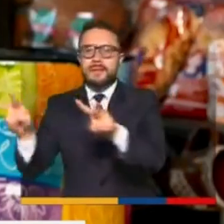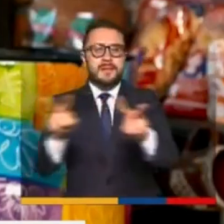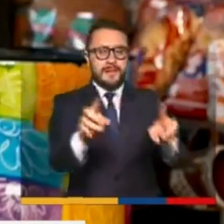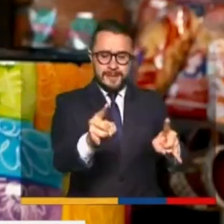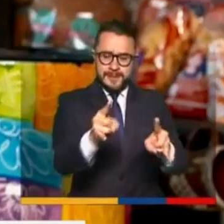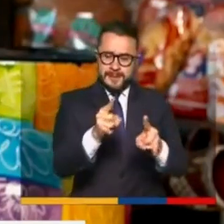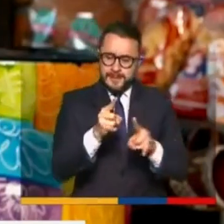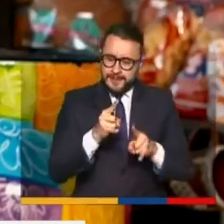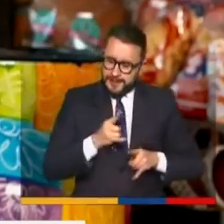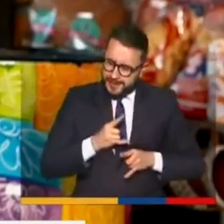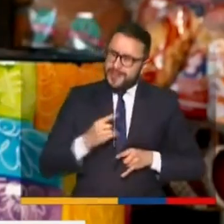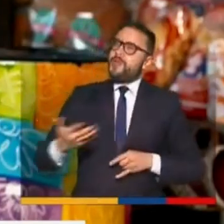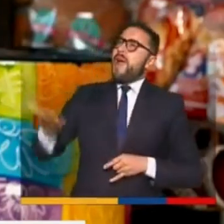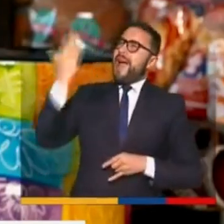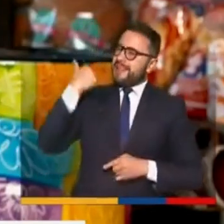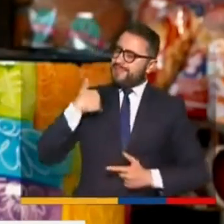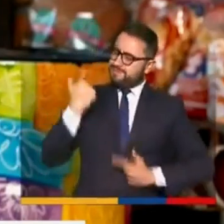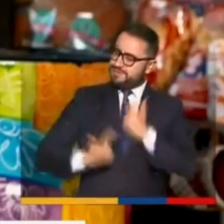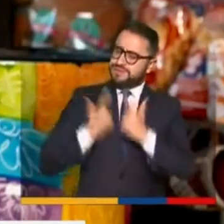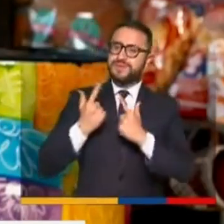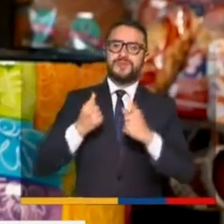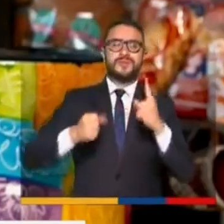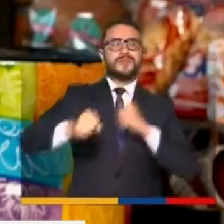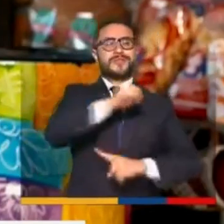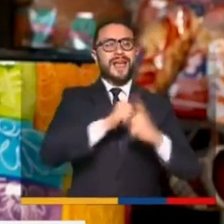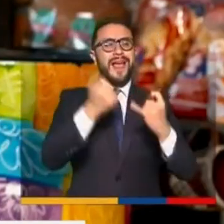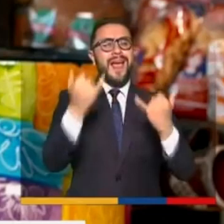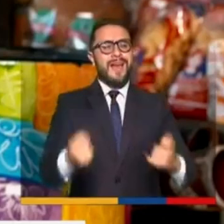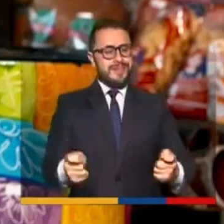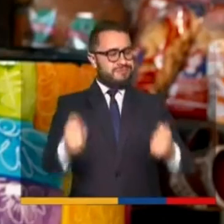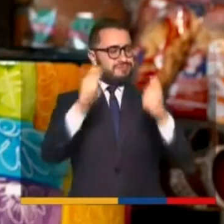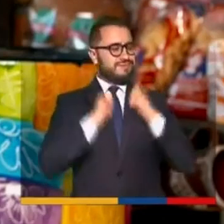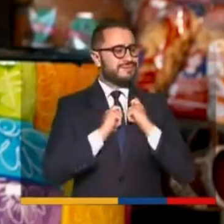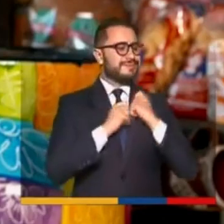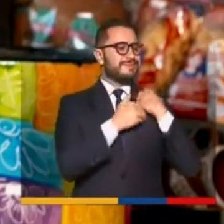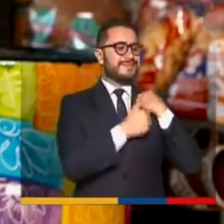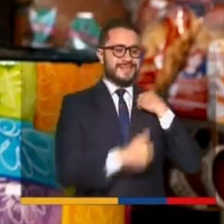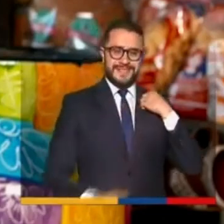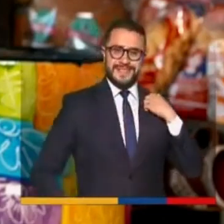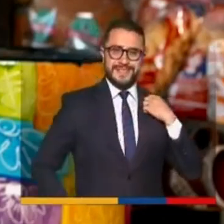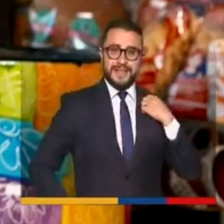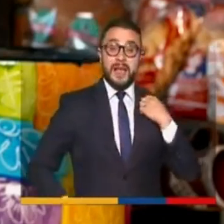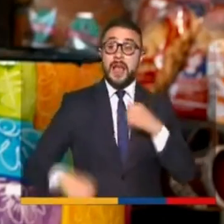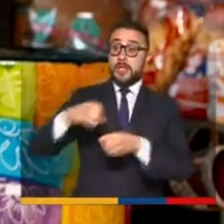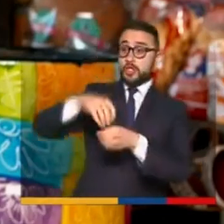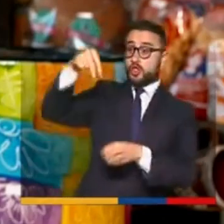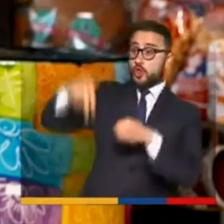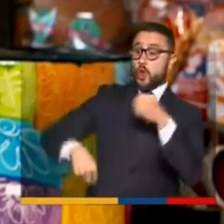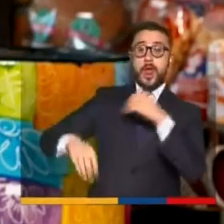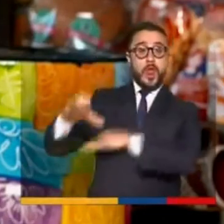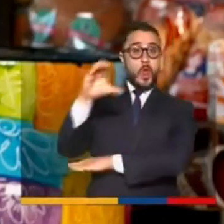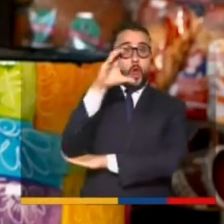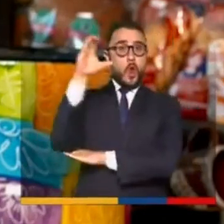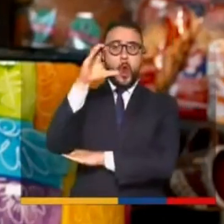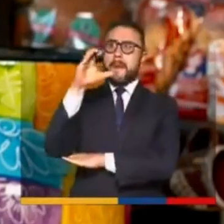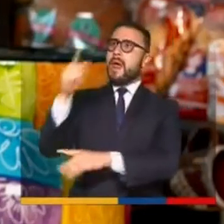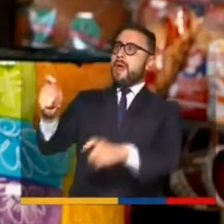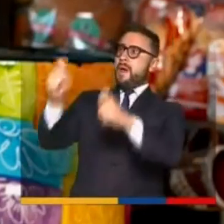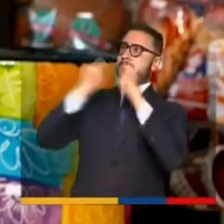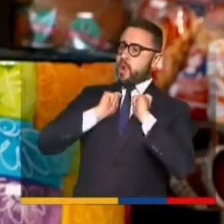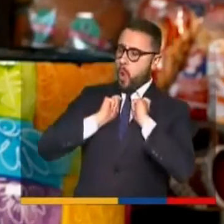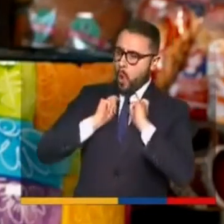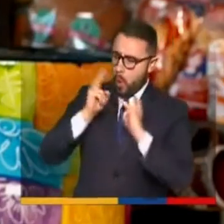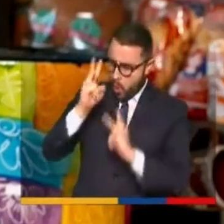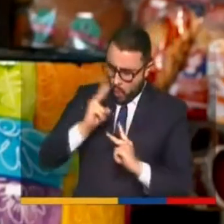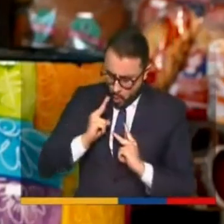social que me trajo a la presidencia de Colombia, el más grande honor y privilegio para un ciudadano. Durante